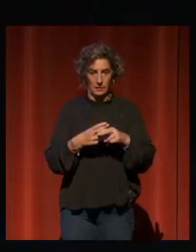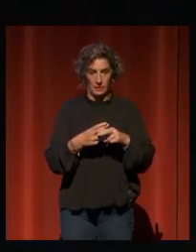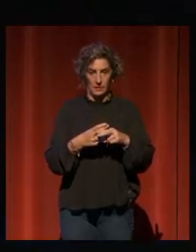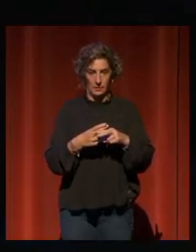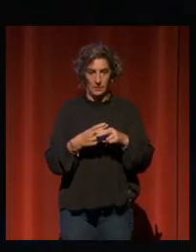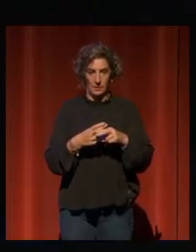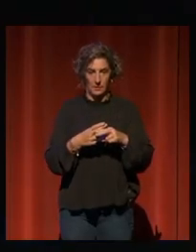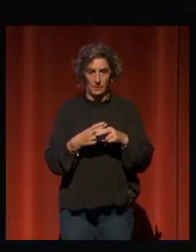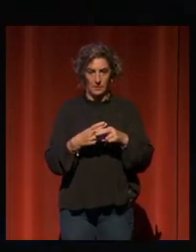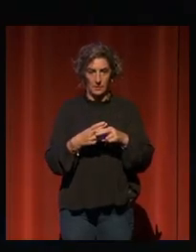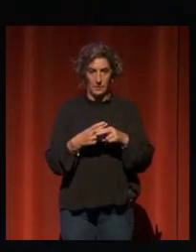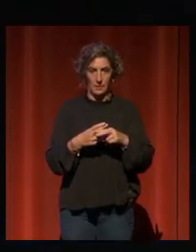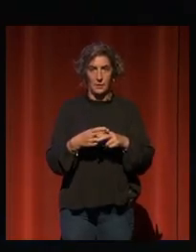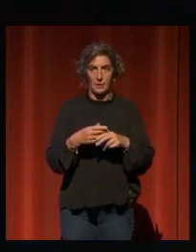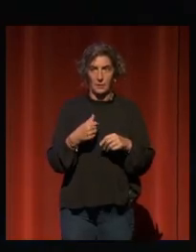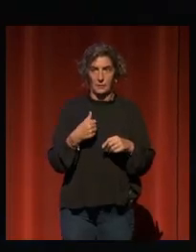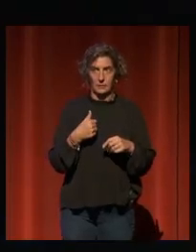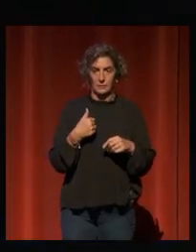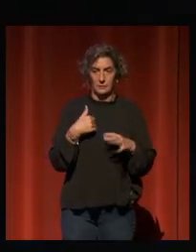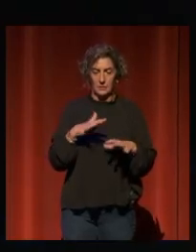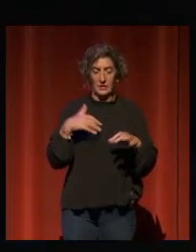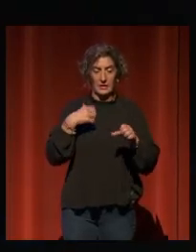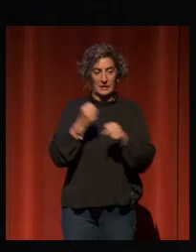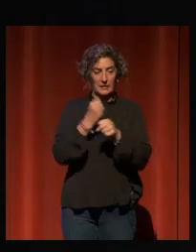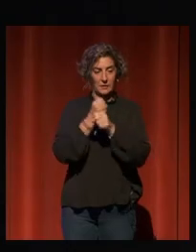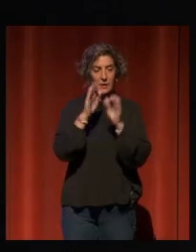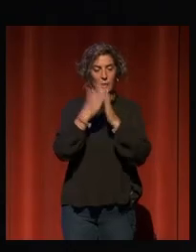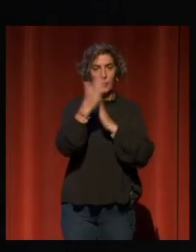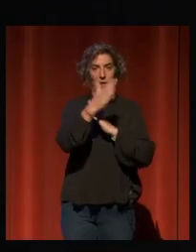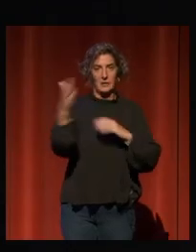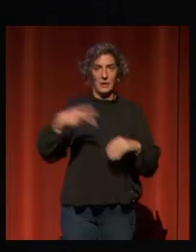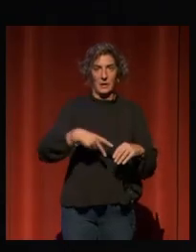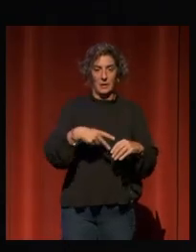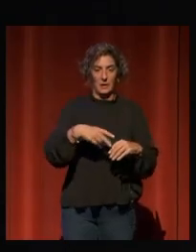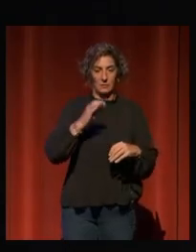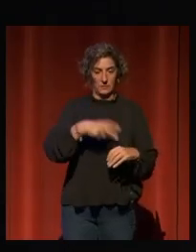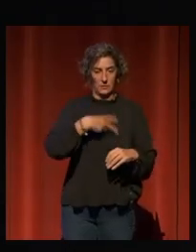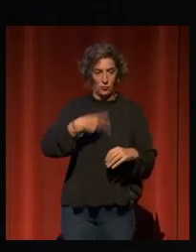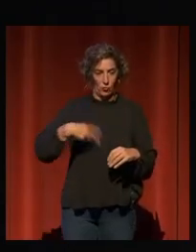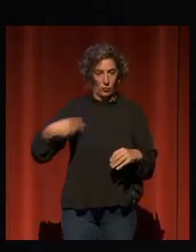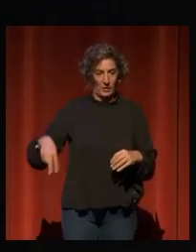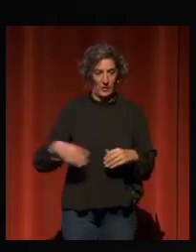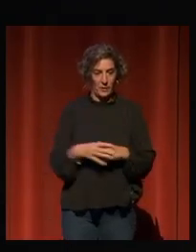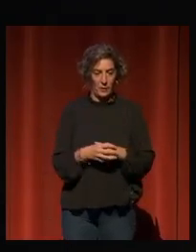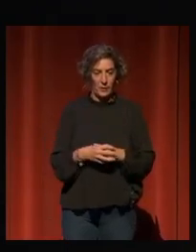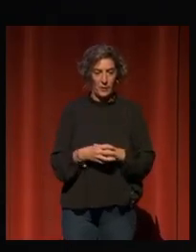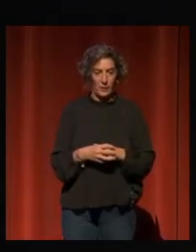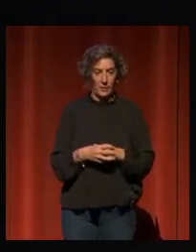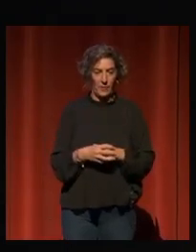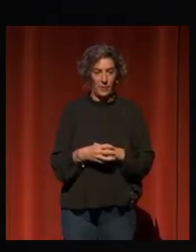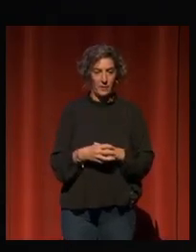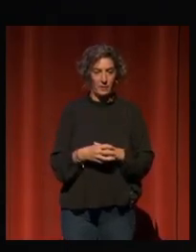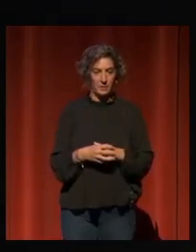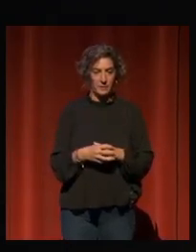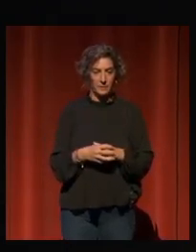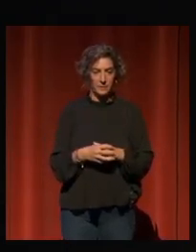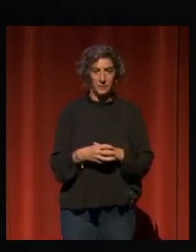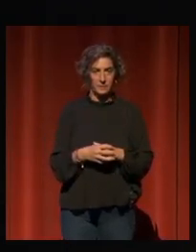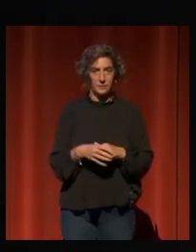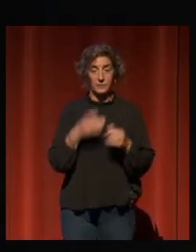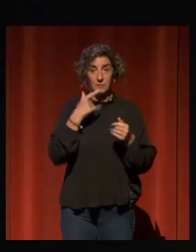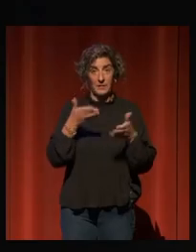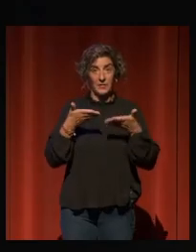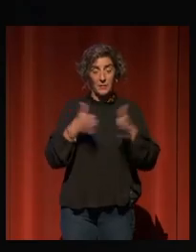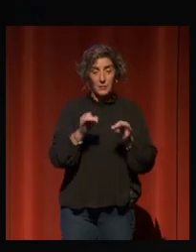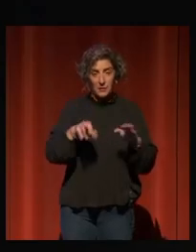my trabajo para la biblioteca Nacional de Noruega del departamento